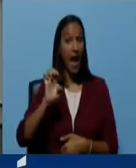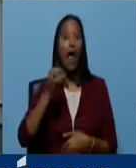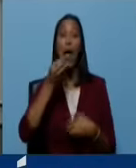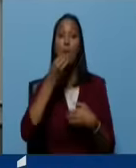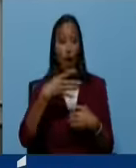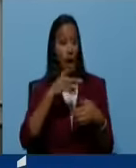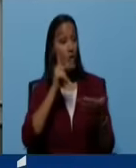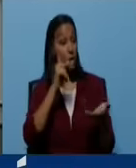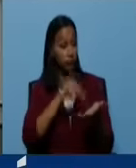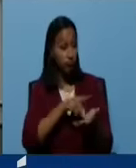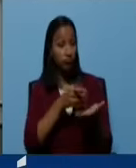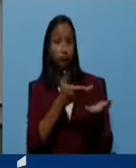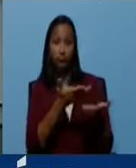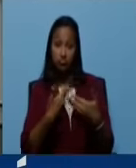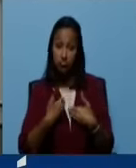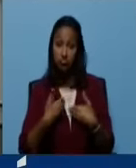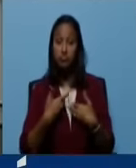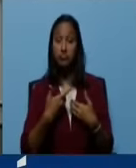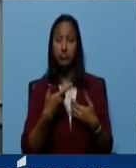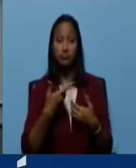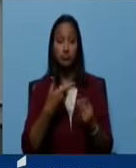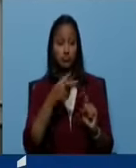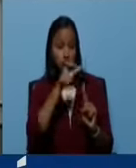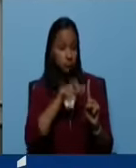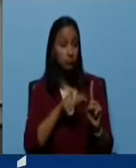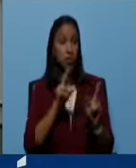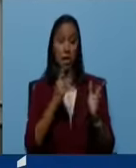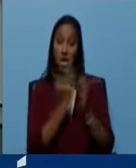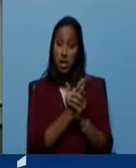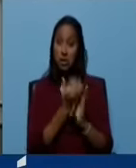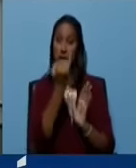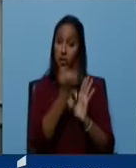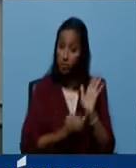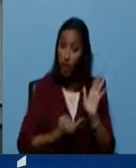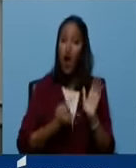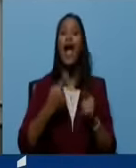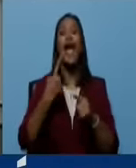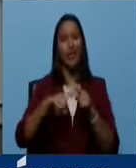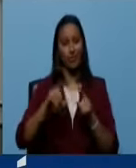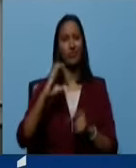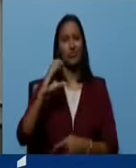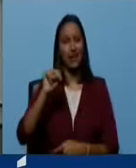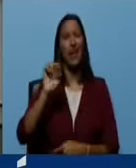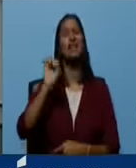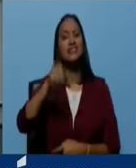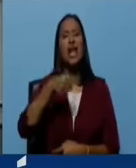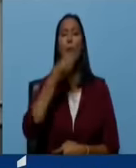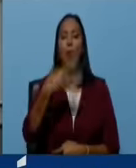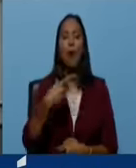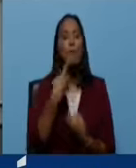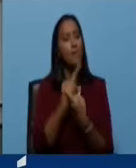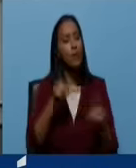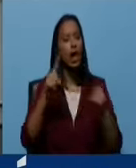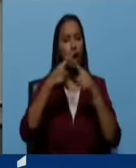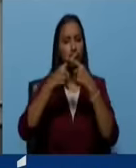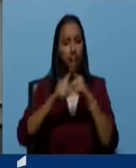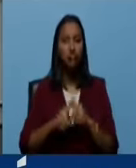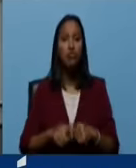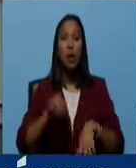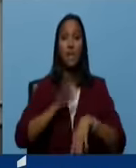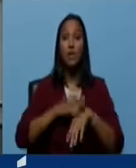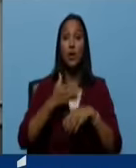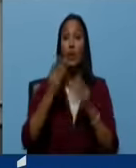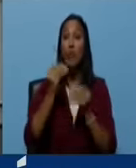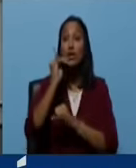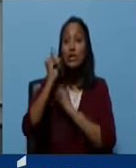se respeta quienes han emitido opiniones de países extranjeros en torno a